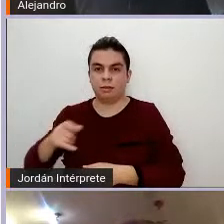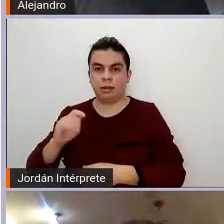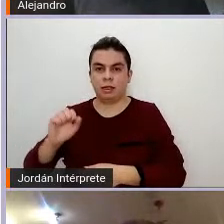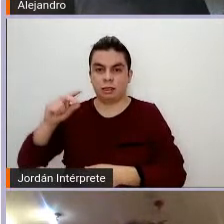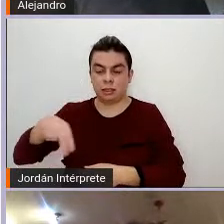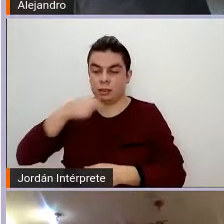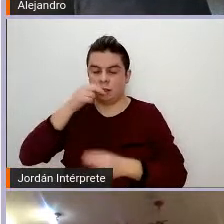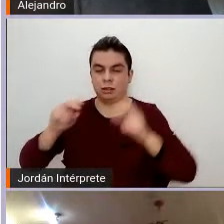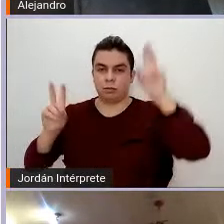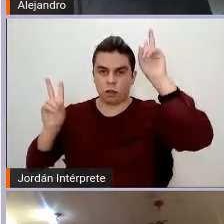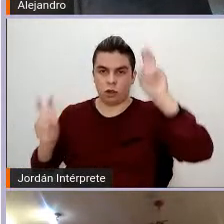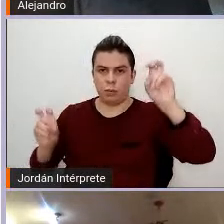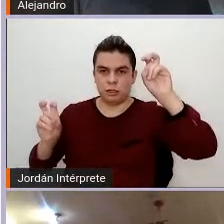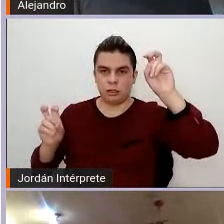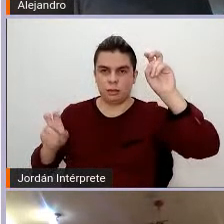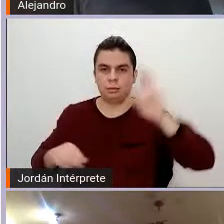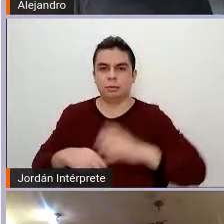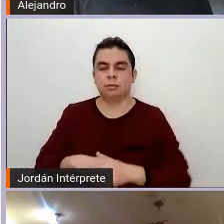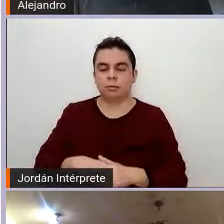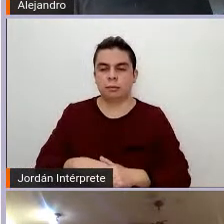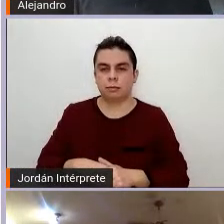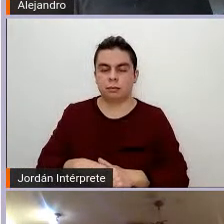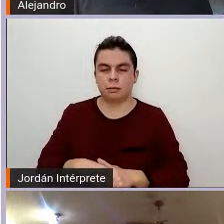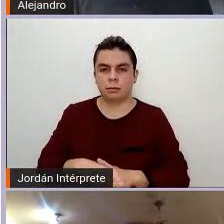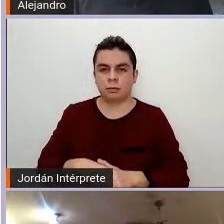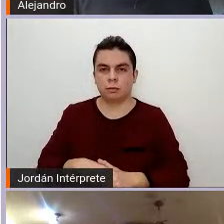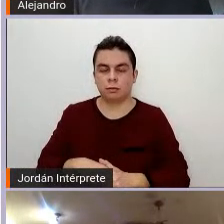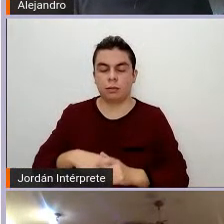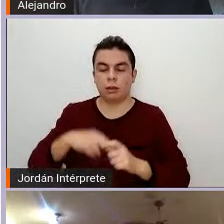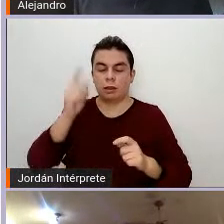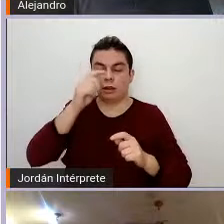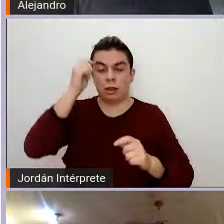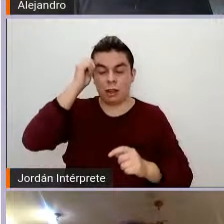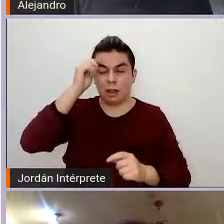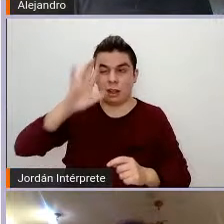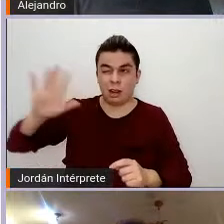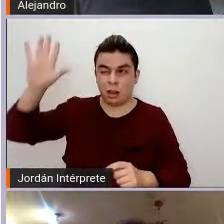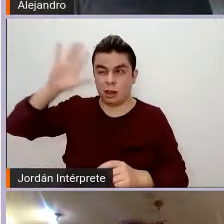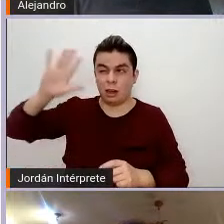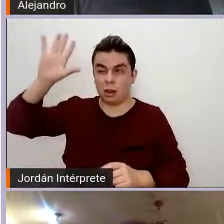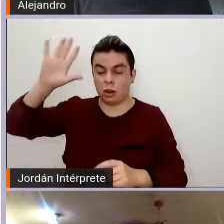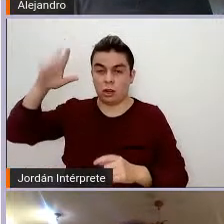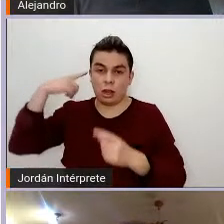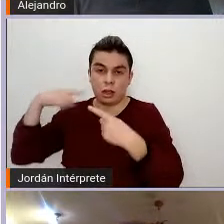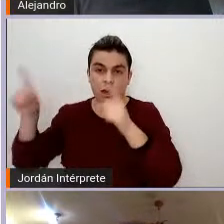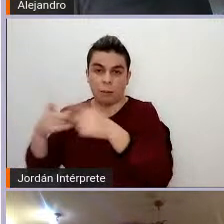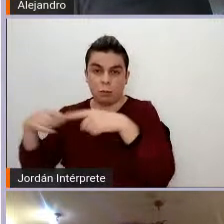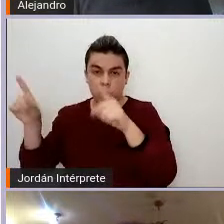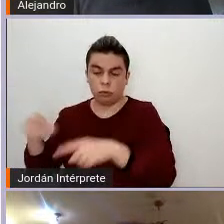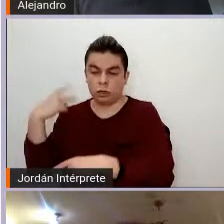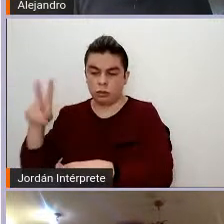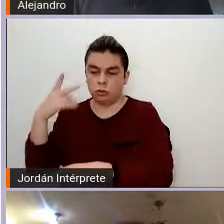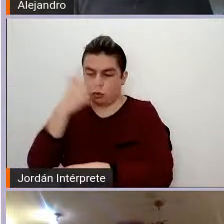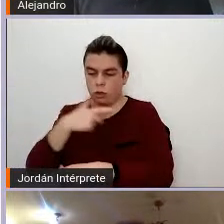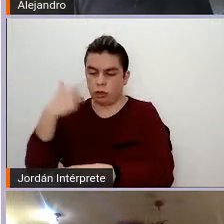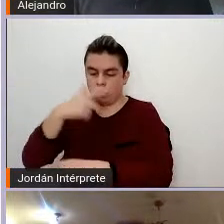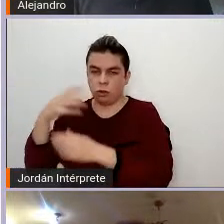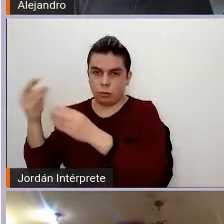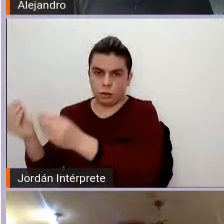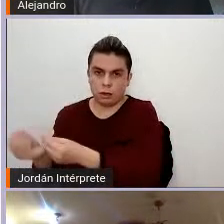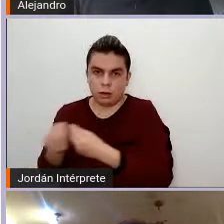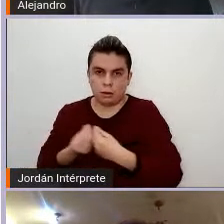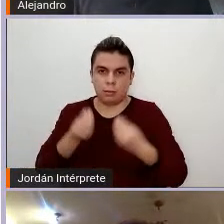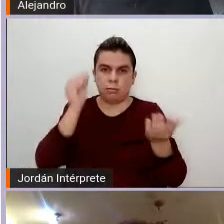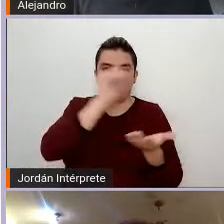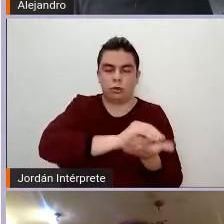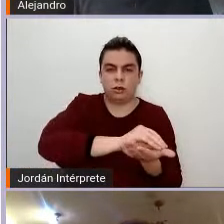comillas, transponiendo el lenguaje de la teoría de la música al lenguaje de la poética de las palabras de Glinka, acerca